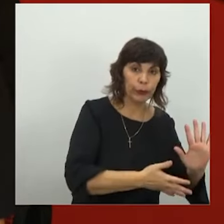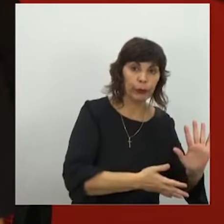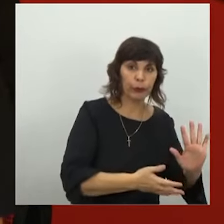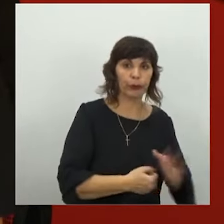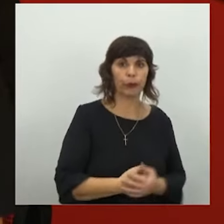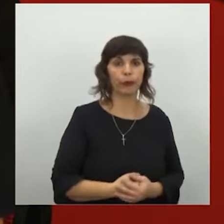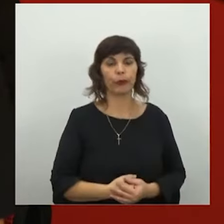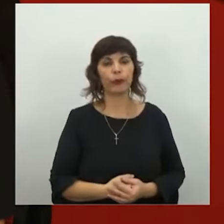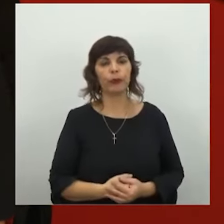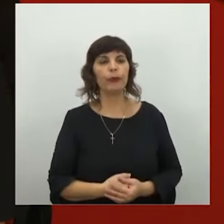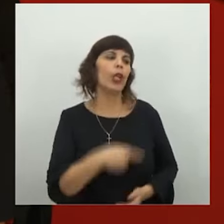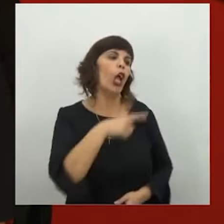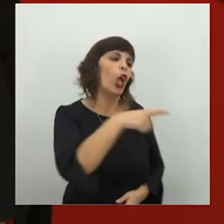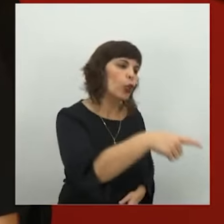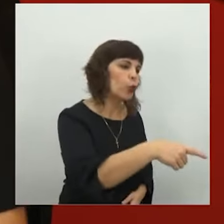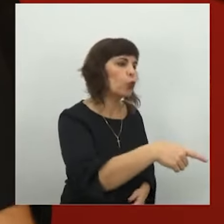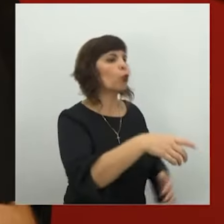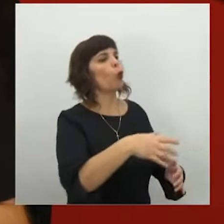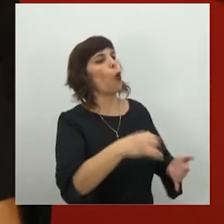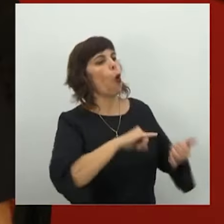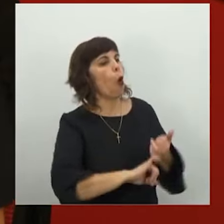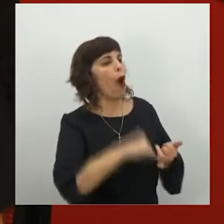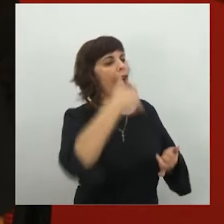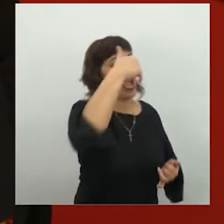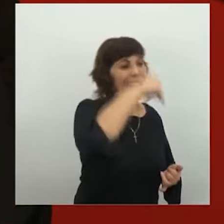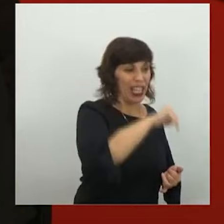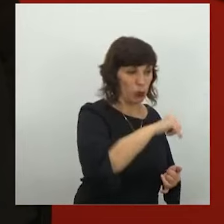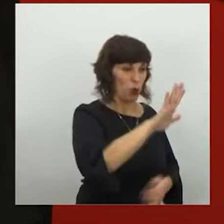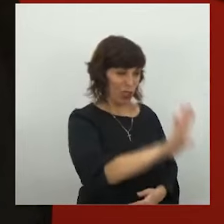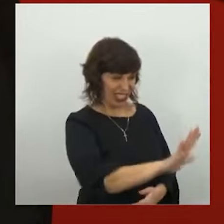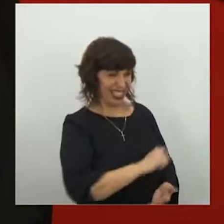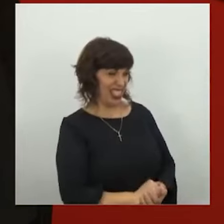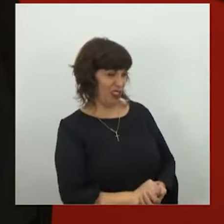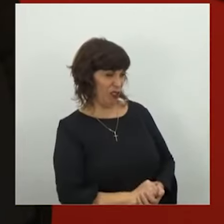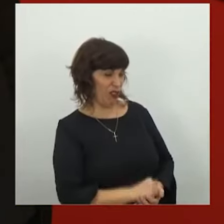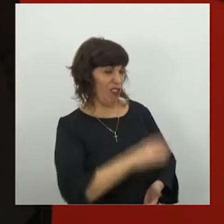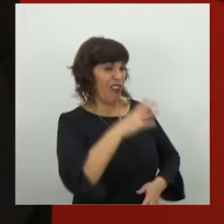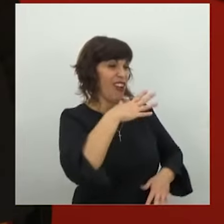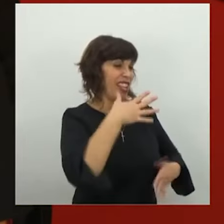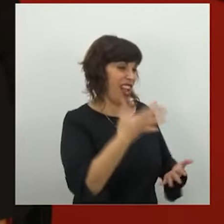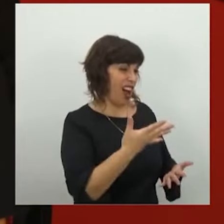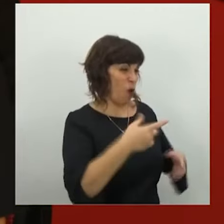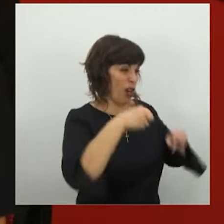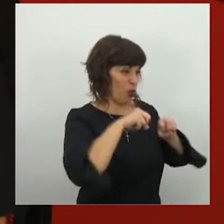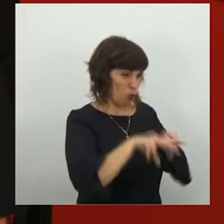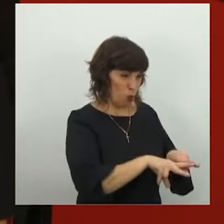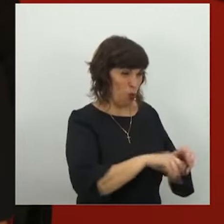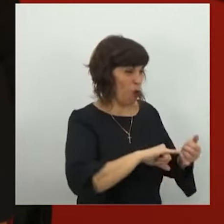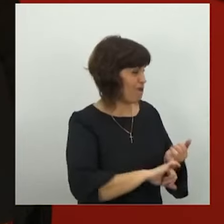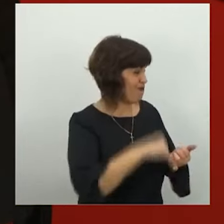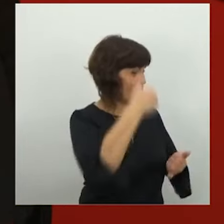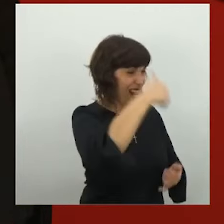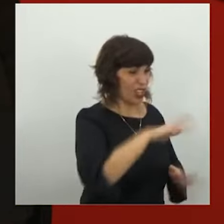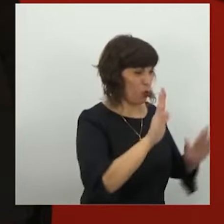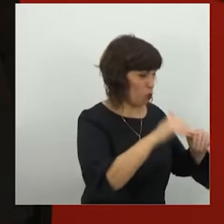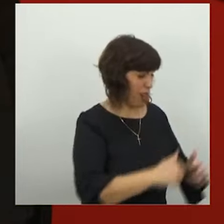Dice: 5 maridos tuviste. Ella dice: veo que eres un profeta. ¿Cómo se adora a Dios? Y dice la